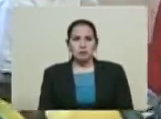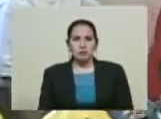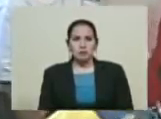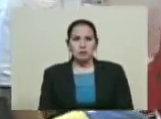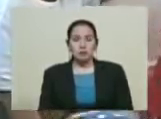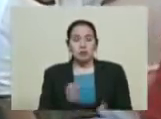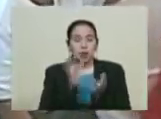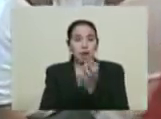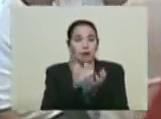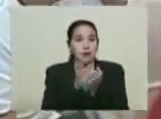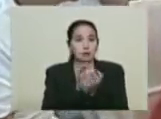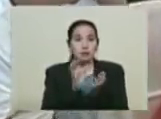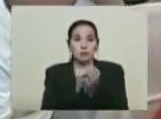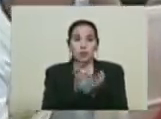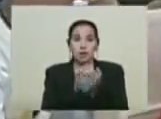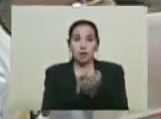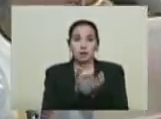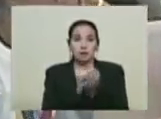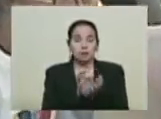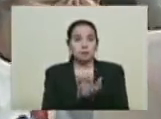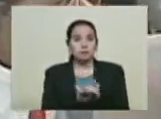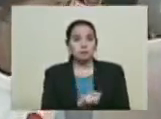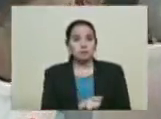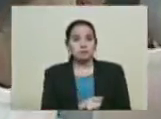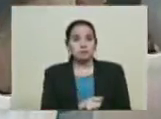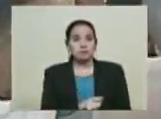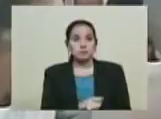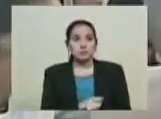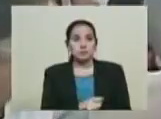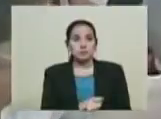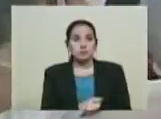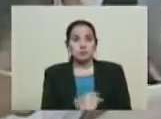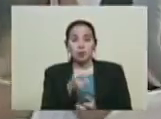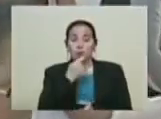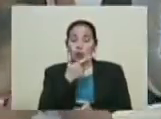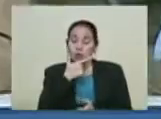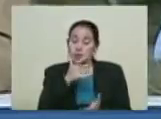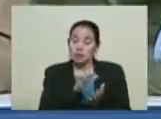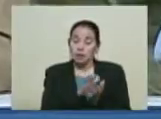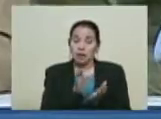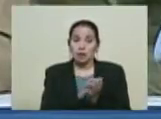Margarita, Margarita. Margarita cada vez está más bonita, ¿vale?